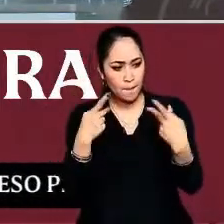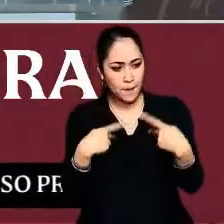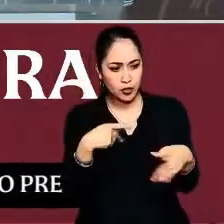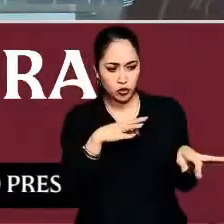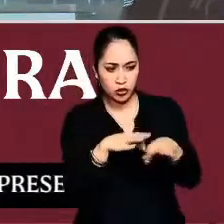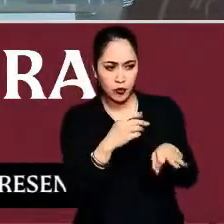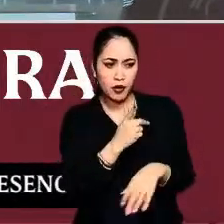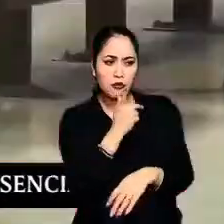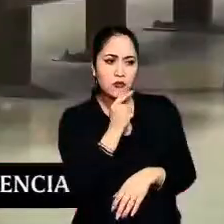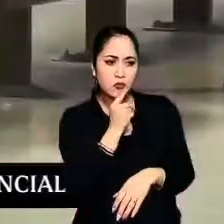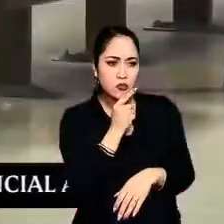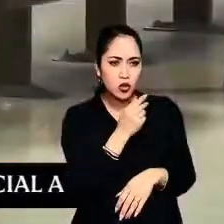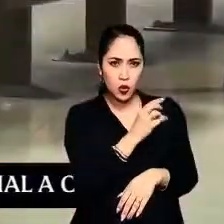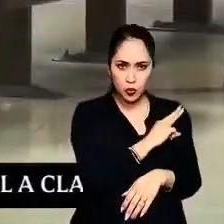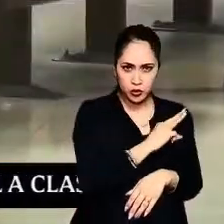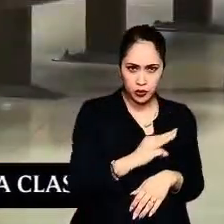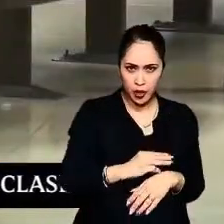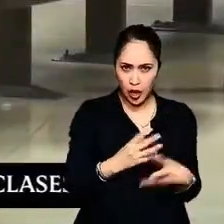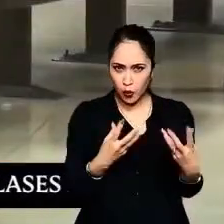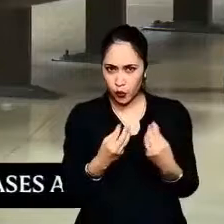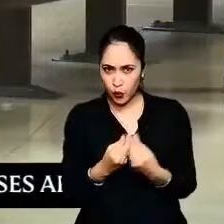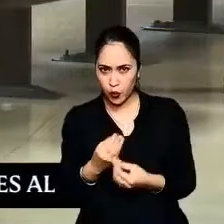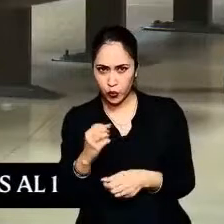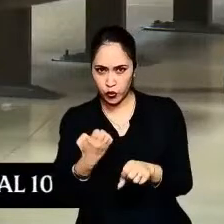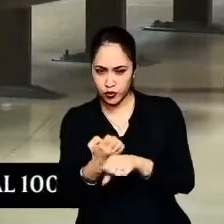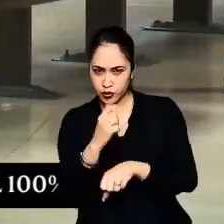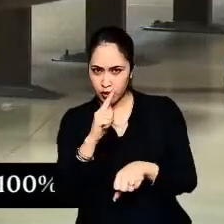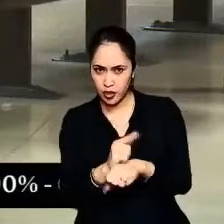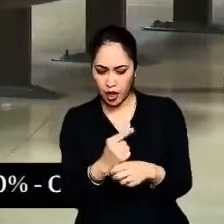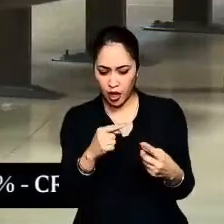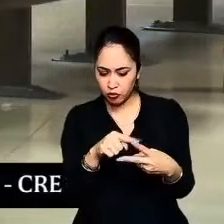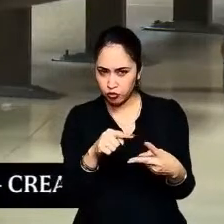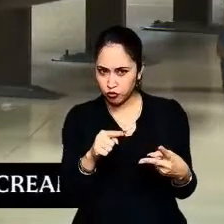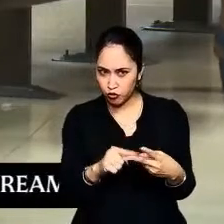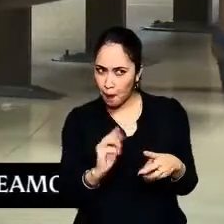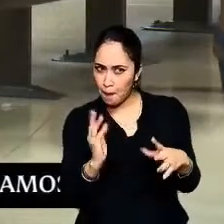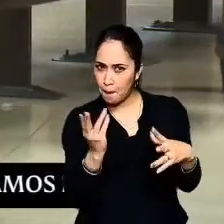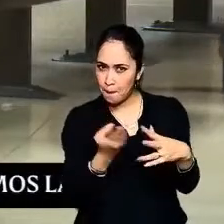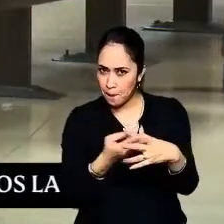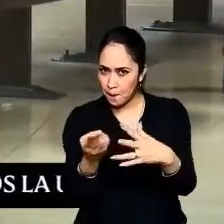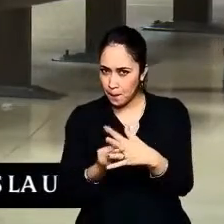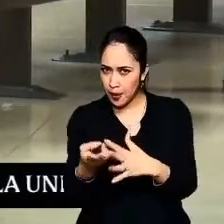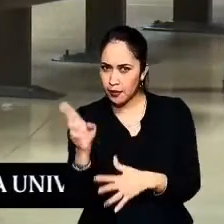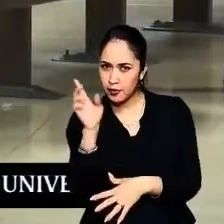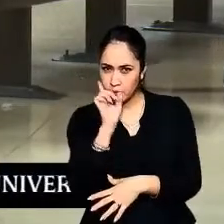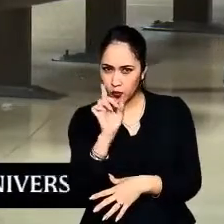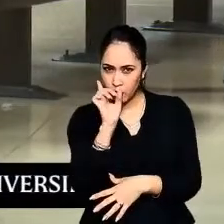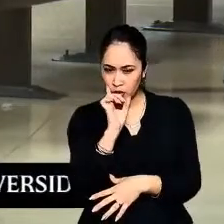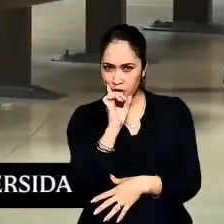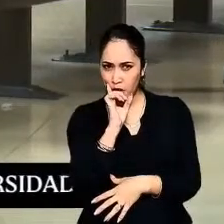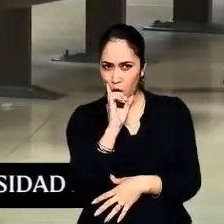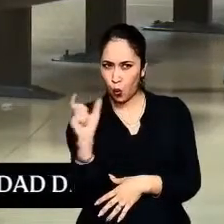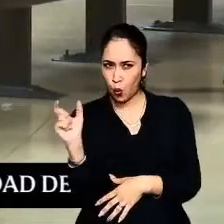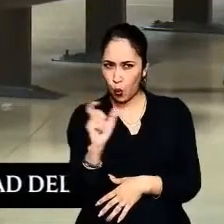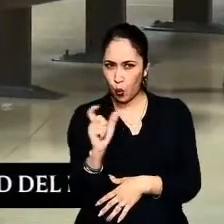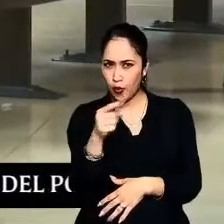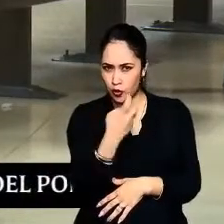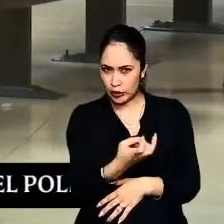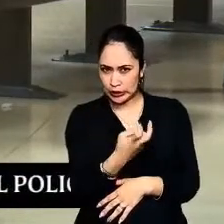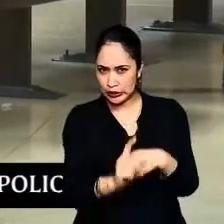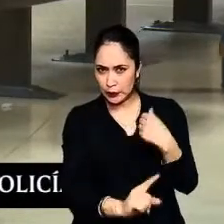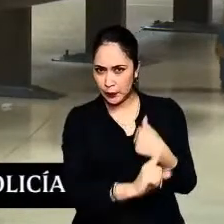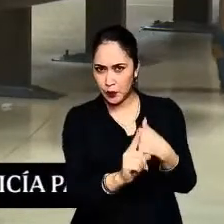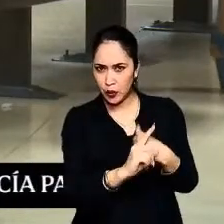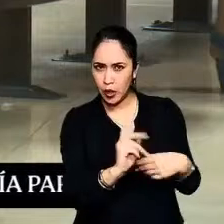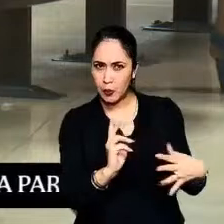entre municipales y estatales que se han visto involucrados en feminicidios. Ante eso, cada vez que pasa un suceso de este